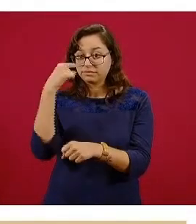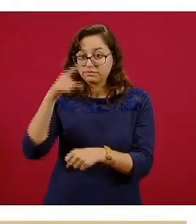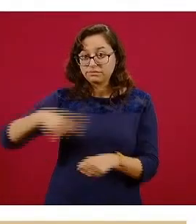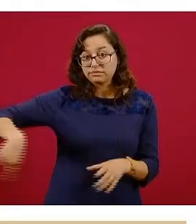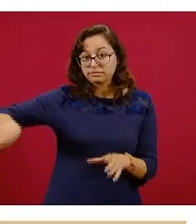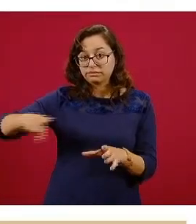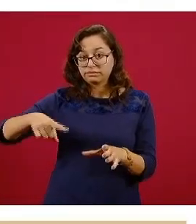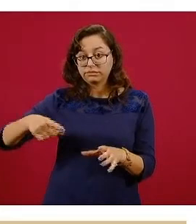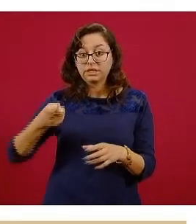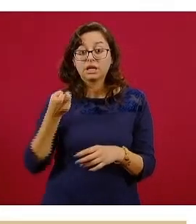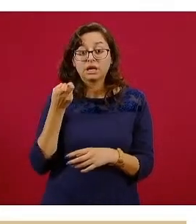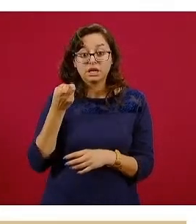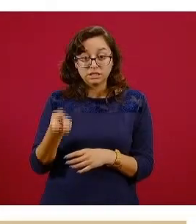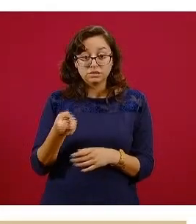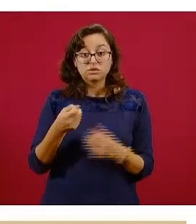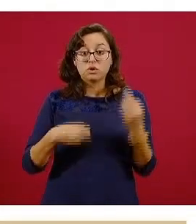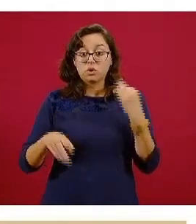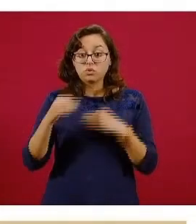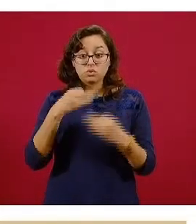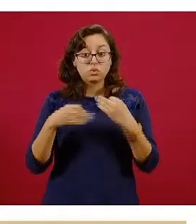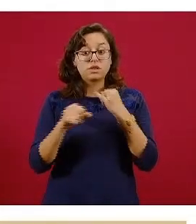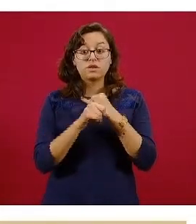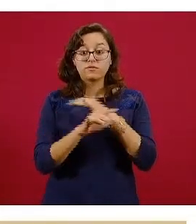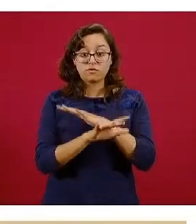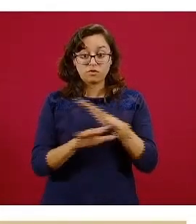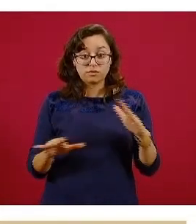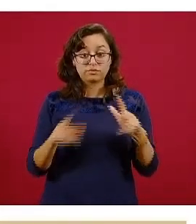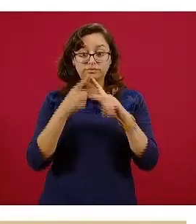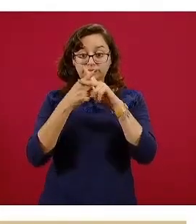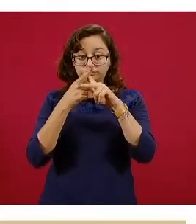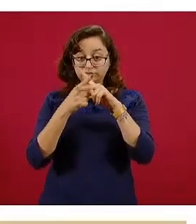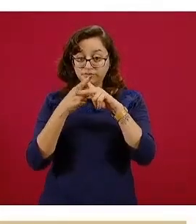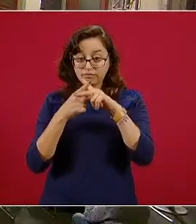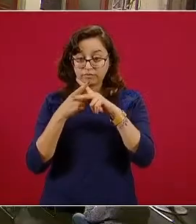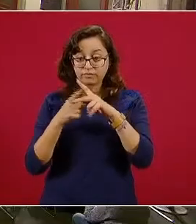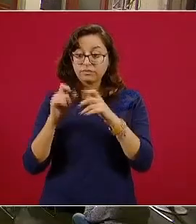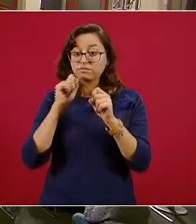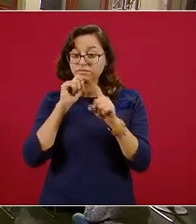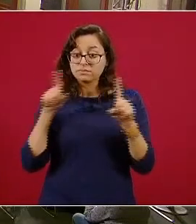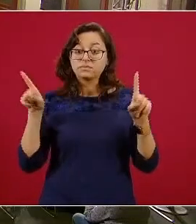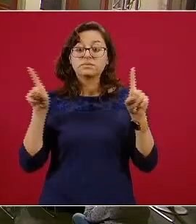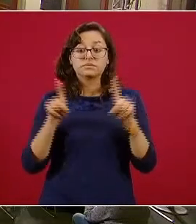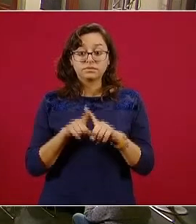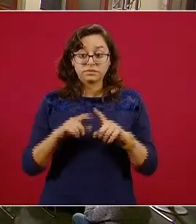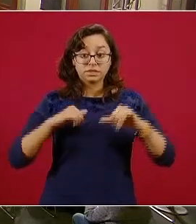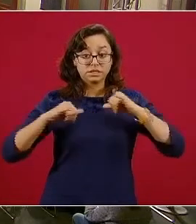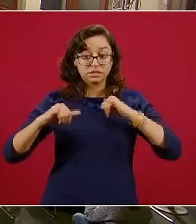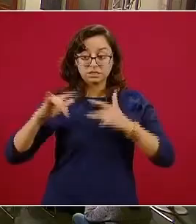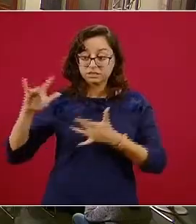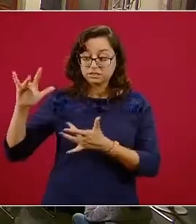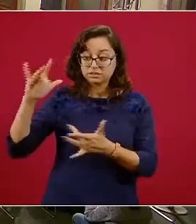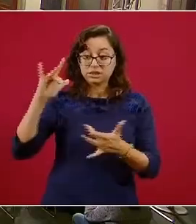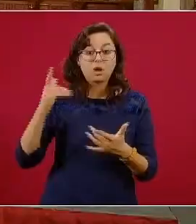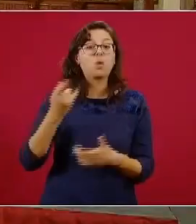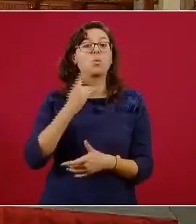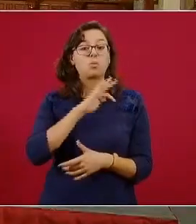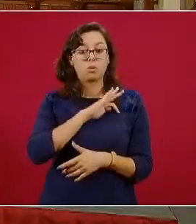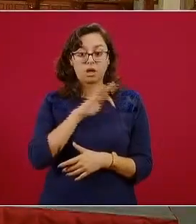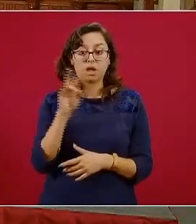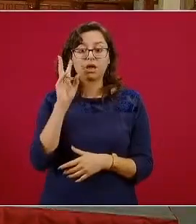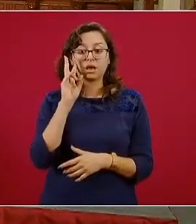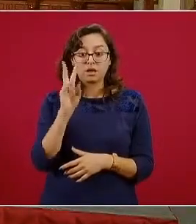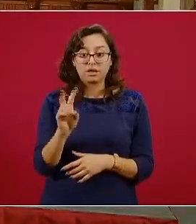acción conjunta provee de información estadística y georreferenciada que cualquier persona puede consultar en